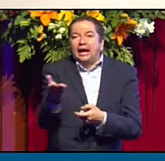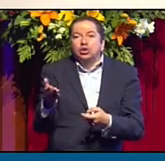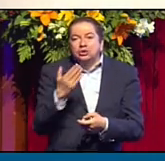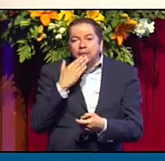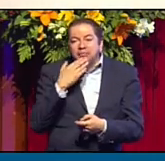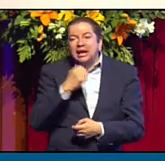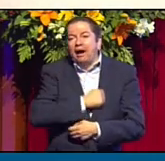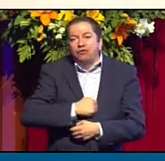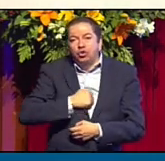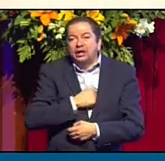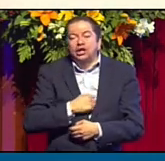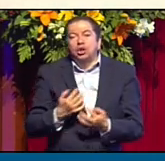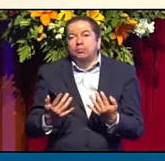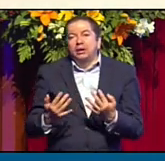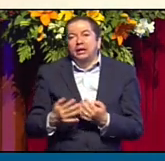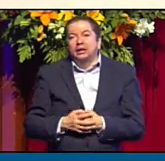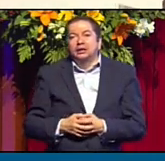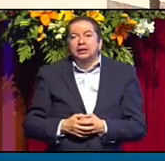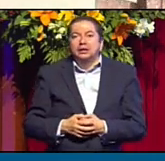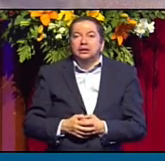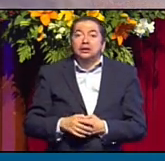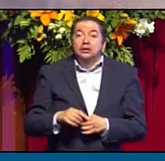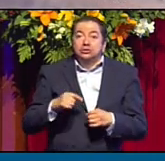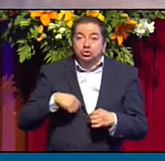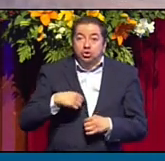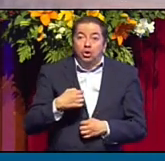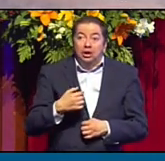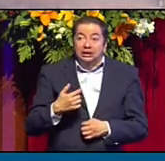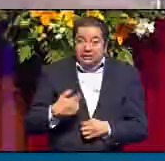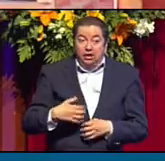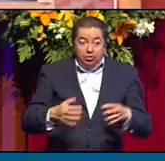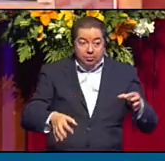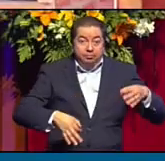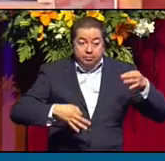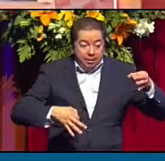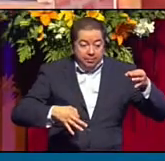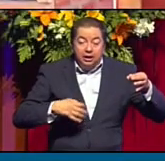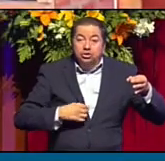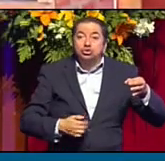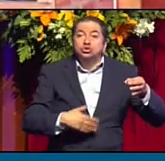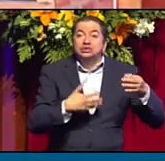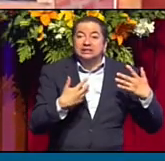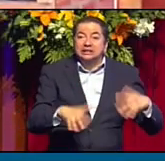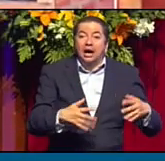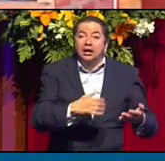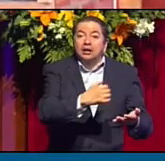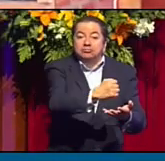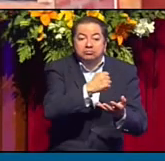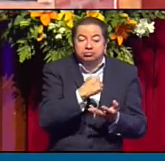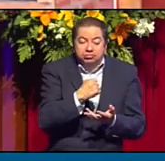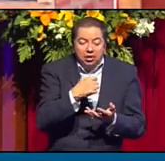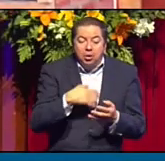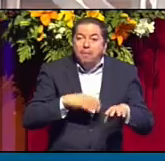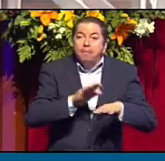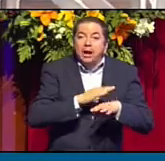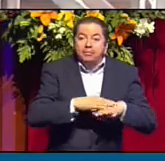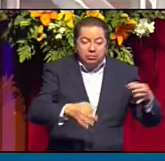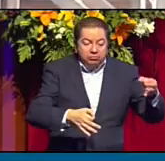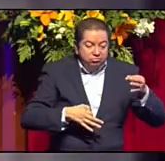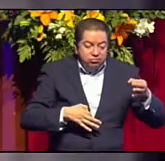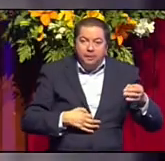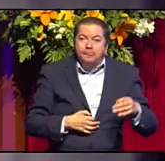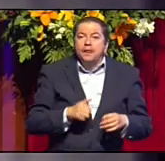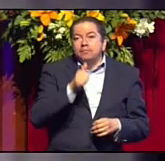esperar. Tener un subsidio es decir, tengo la casa, pero cuando llevo años tener el subsidio, me parece un papel donde me están